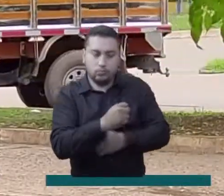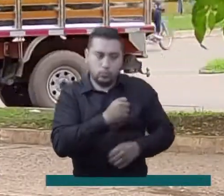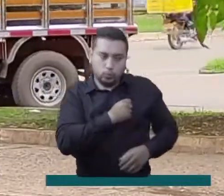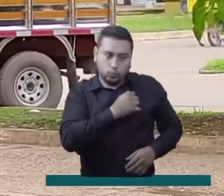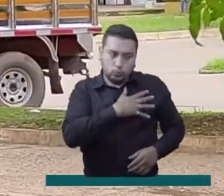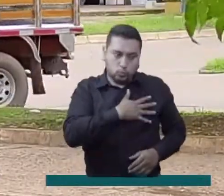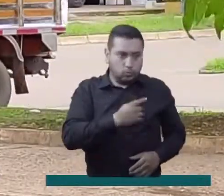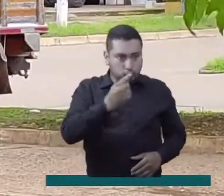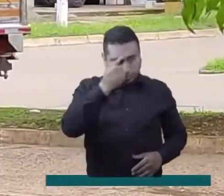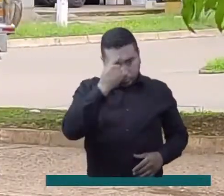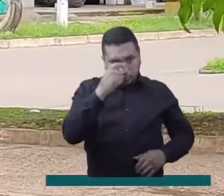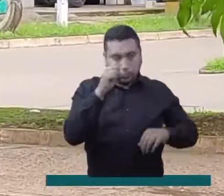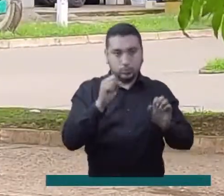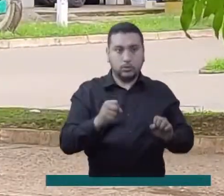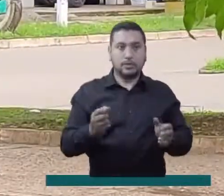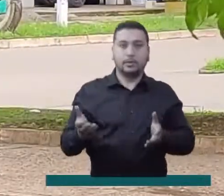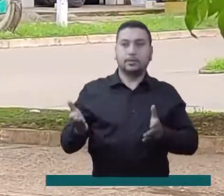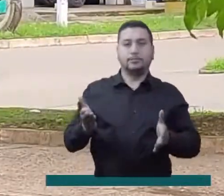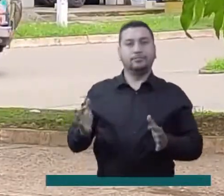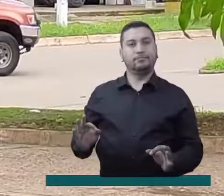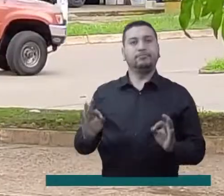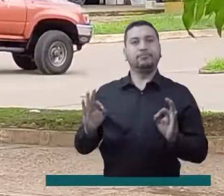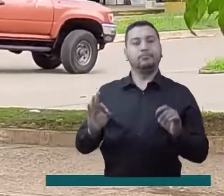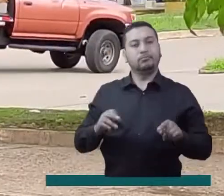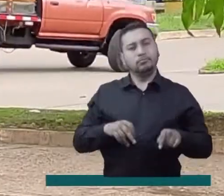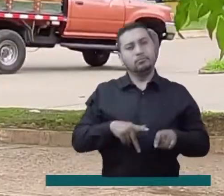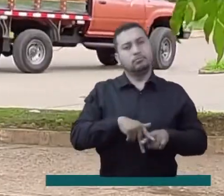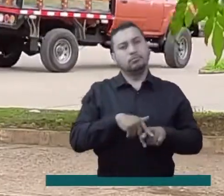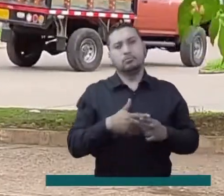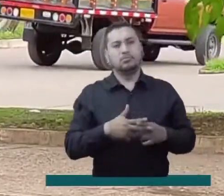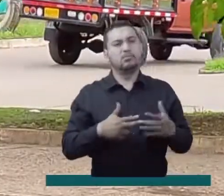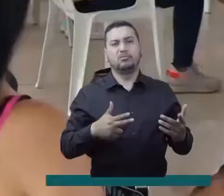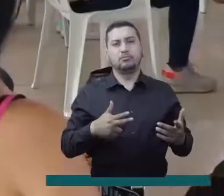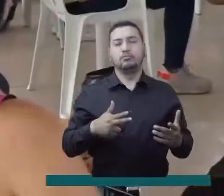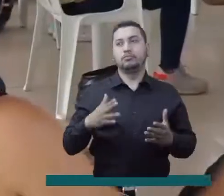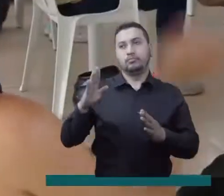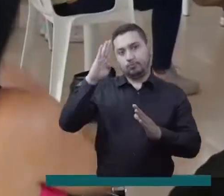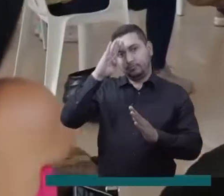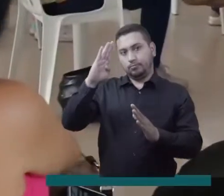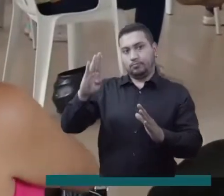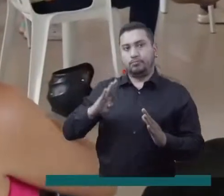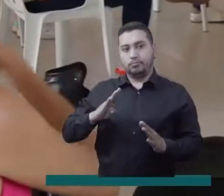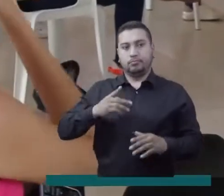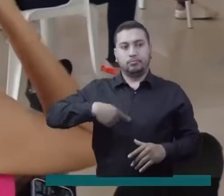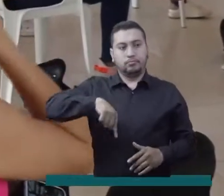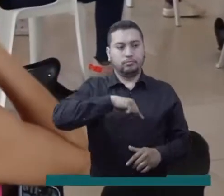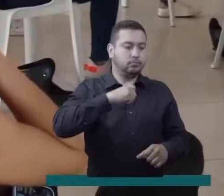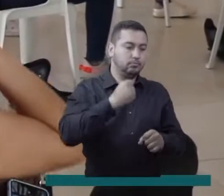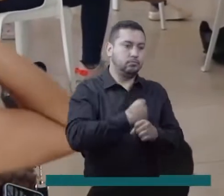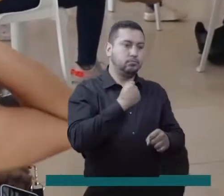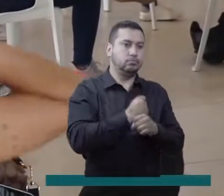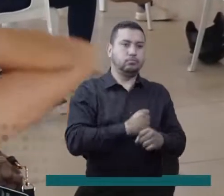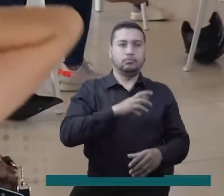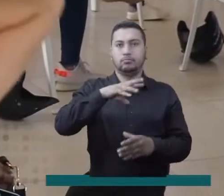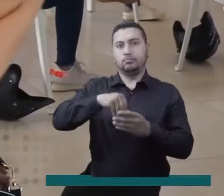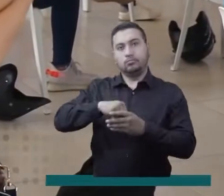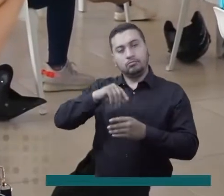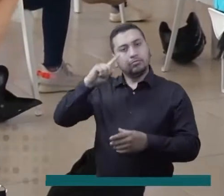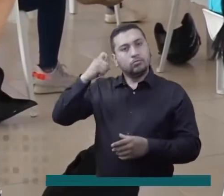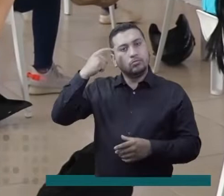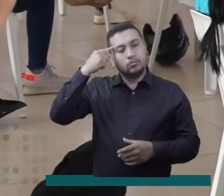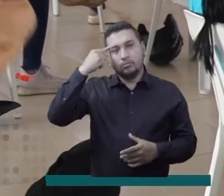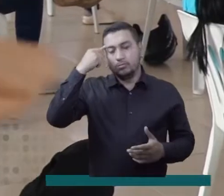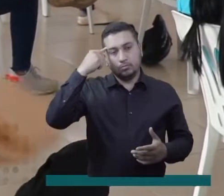capacidades, valorar sus oportunidades y humanizar el servicio que prestan. El taller El Servidor Integral se realizó para los servidores